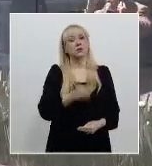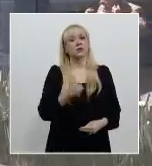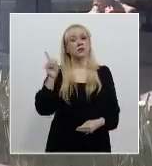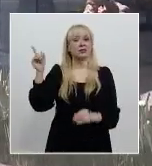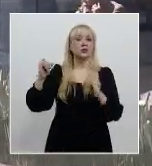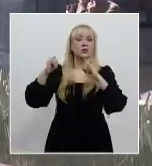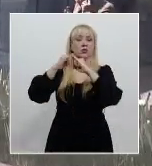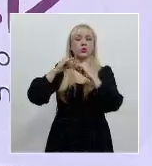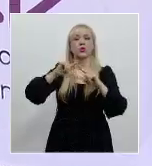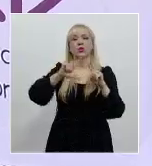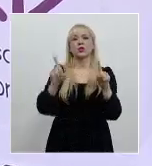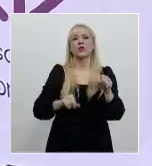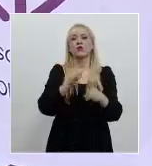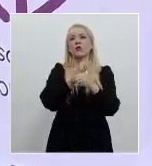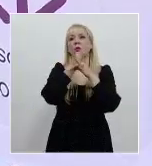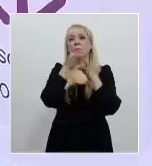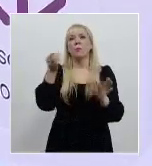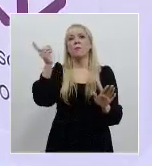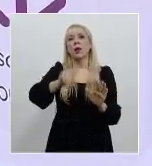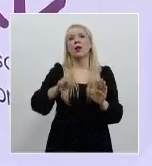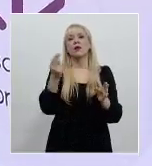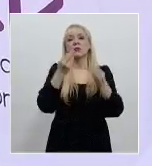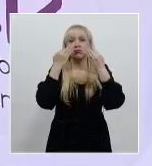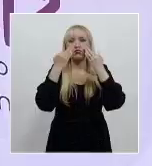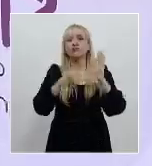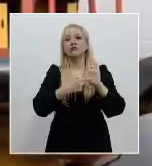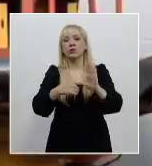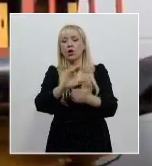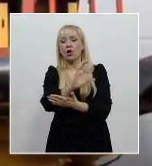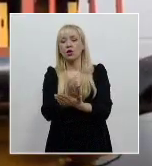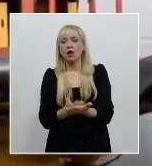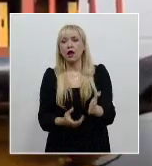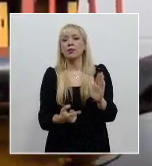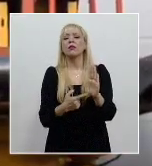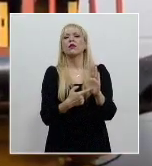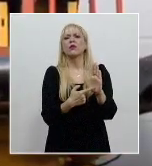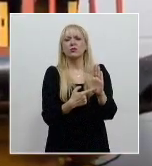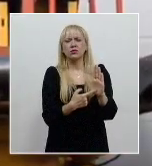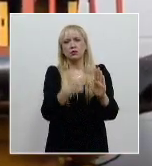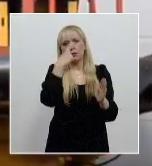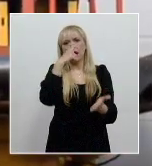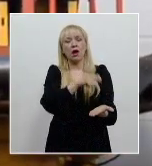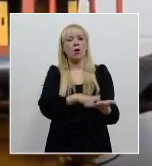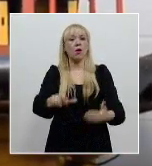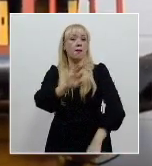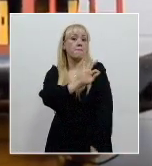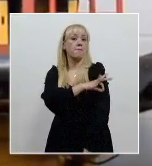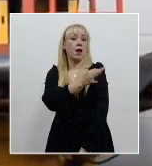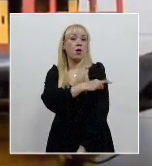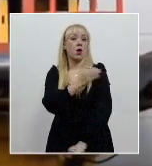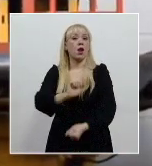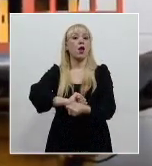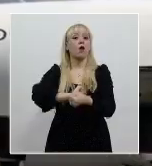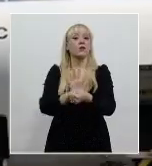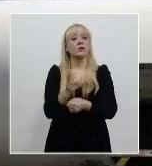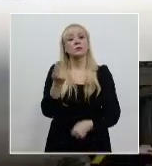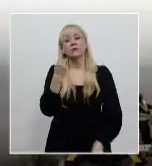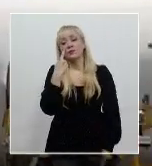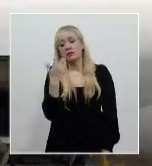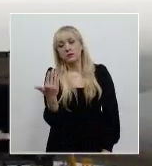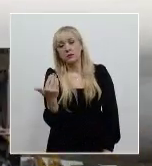en las que ordena entregar versiones públicas de los contratos para adquirir las vacunas contra el COVID-19 con